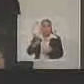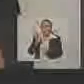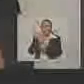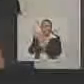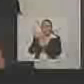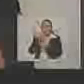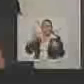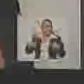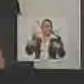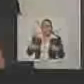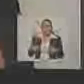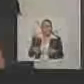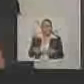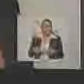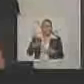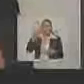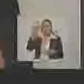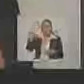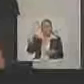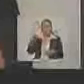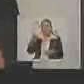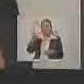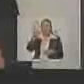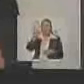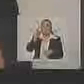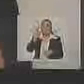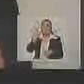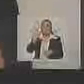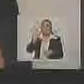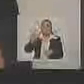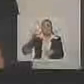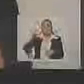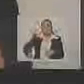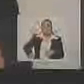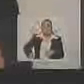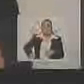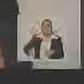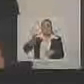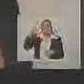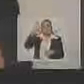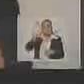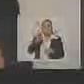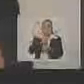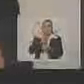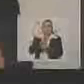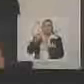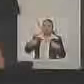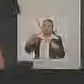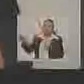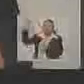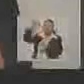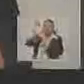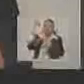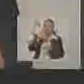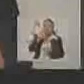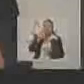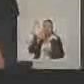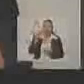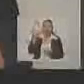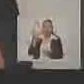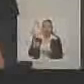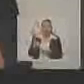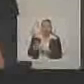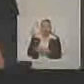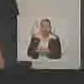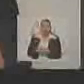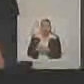de tu familia. Vamos a pedirle al GDF que nos dé los módulos que hoy están abandonados para aprovechar la capacidad instalada. Y por supuesto que